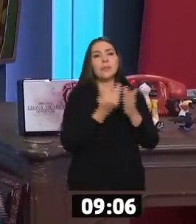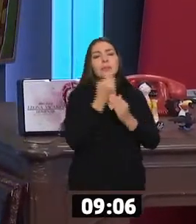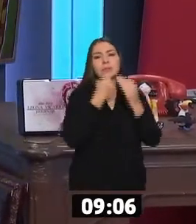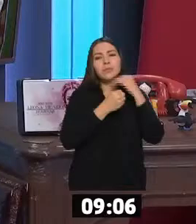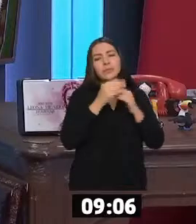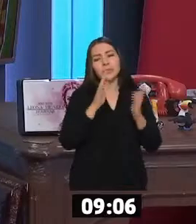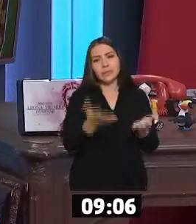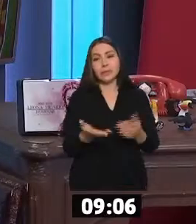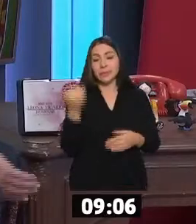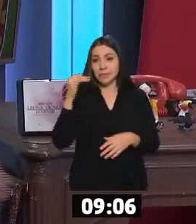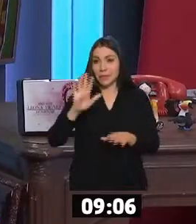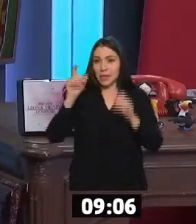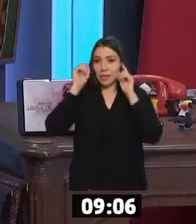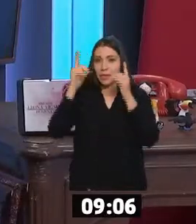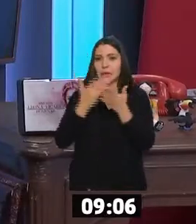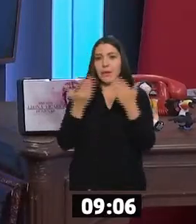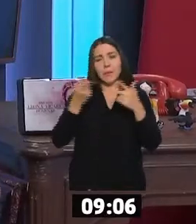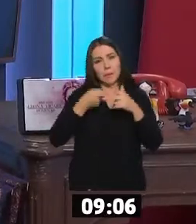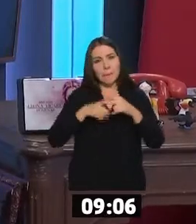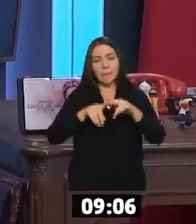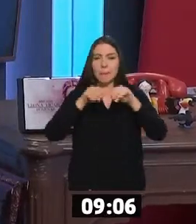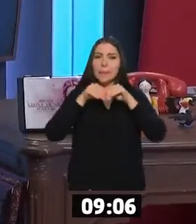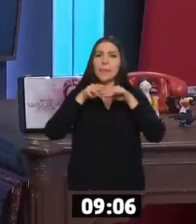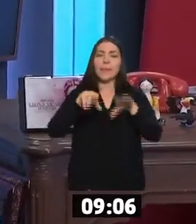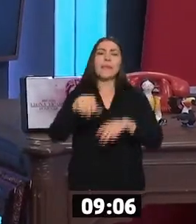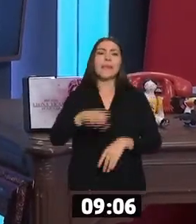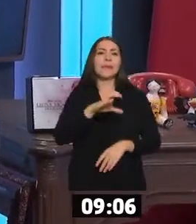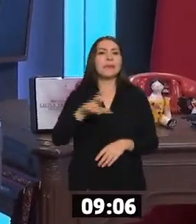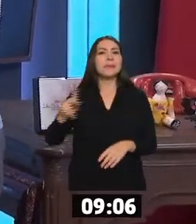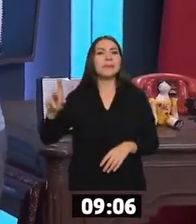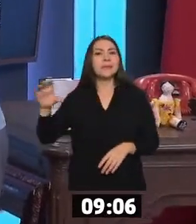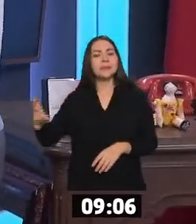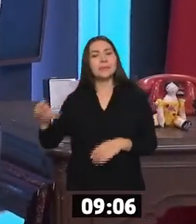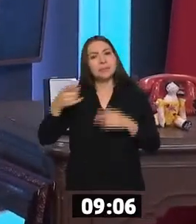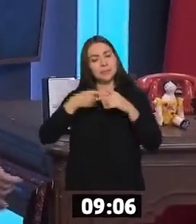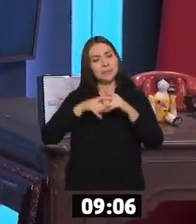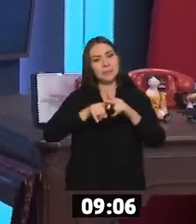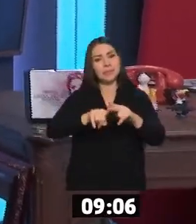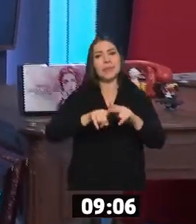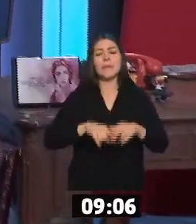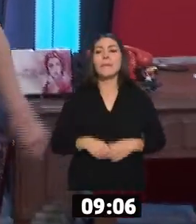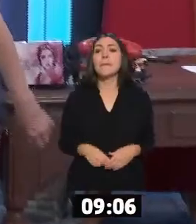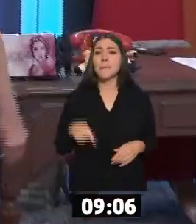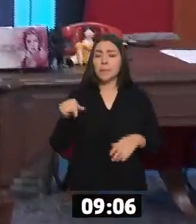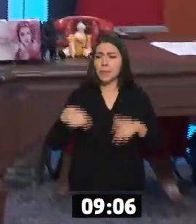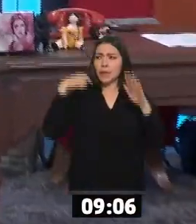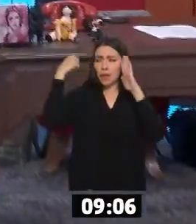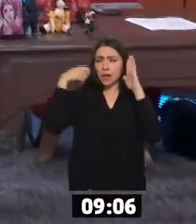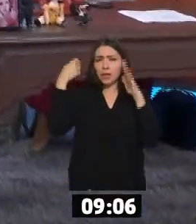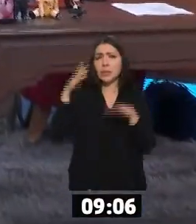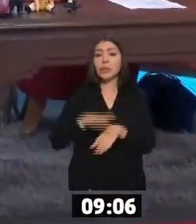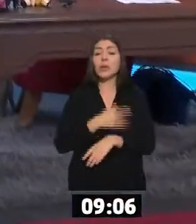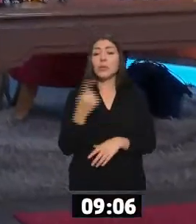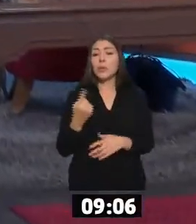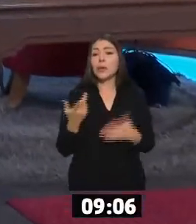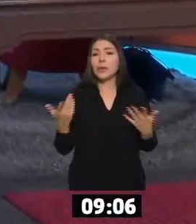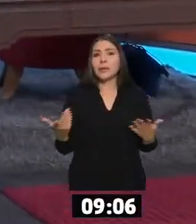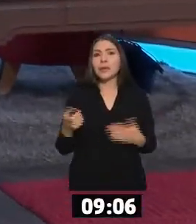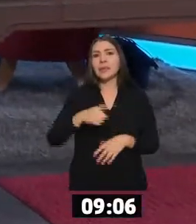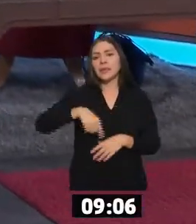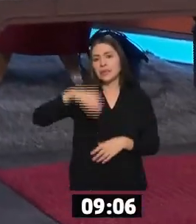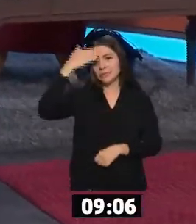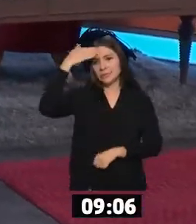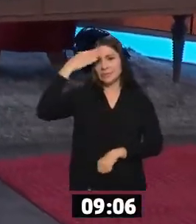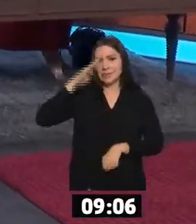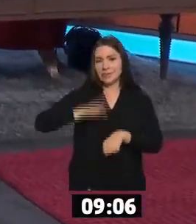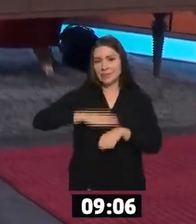levantamos? Pues hay que pesar capital por cual. Sí, y señor. como aquí les tenemos este video, ¿por qué? ¿Por qué, señora? Porque nos la sabemos de